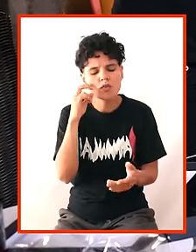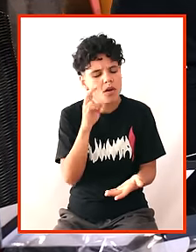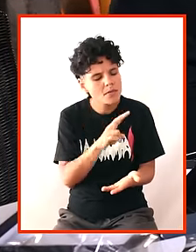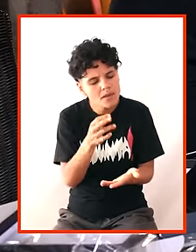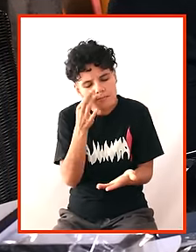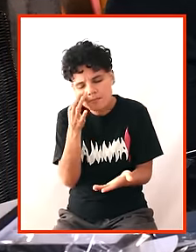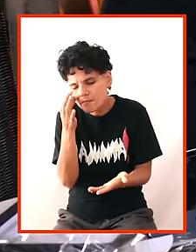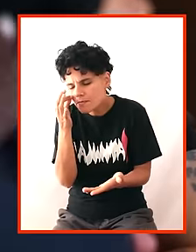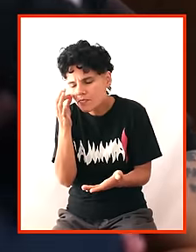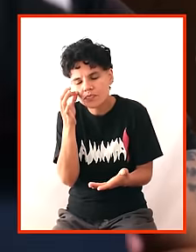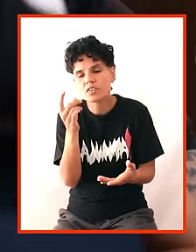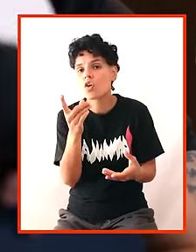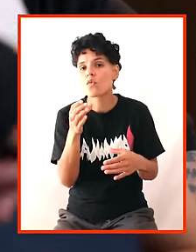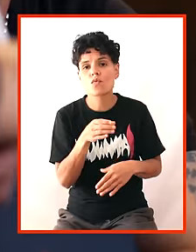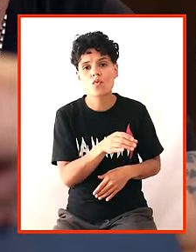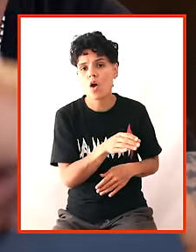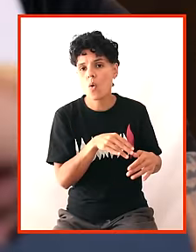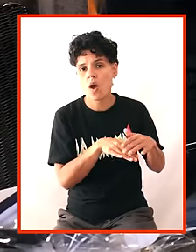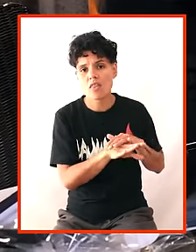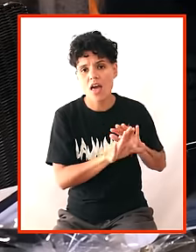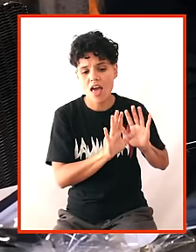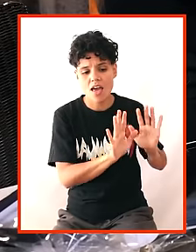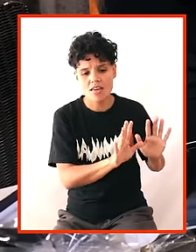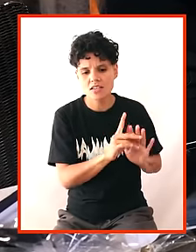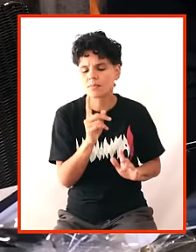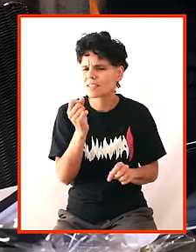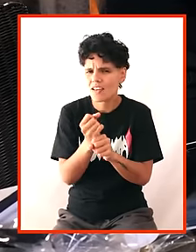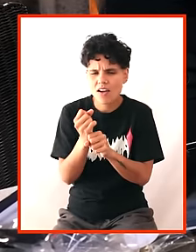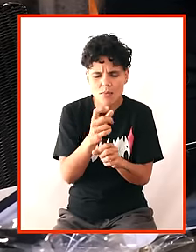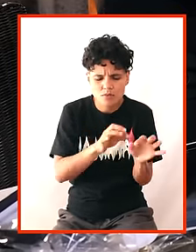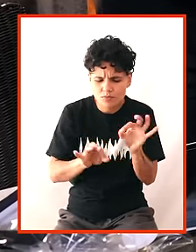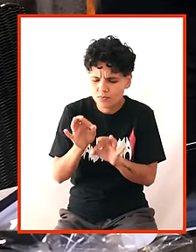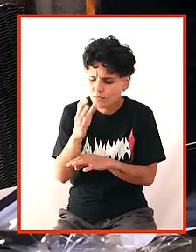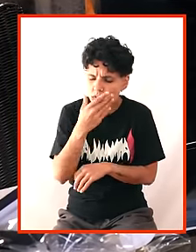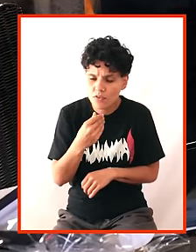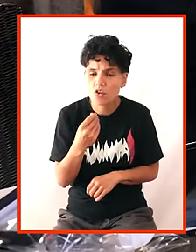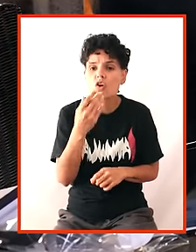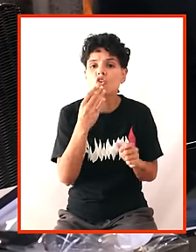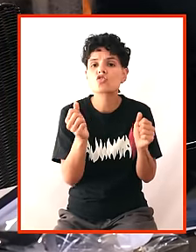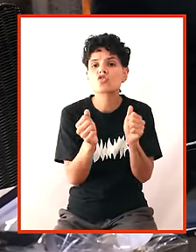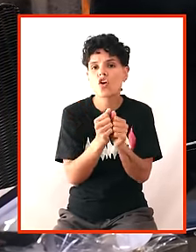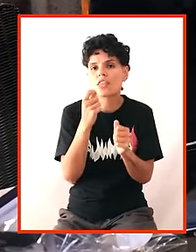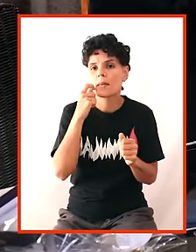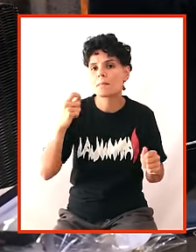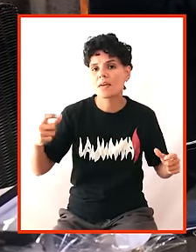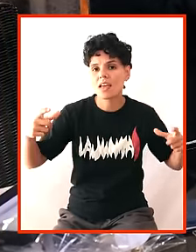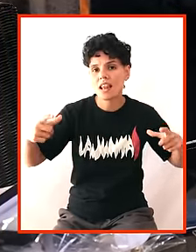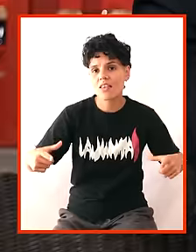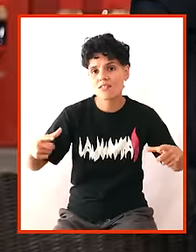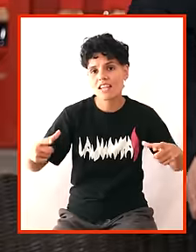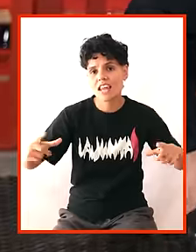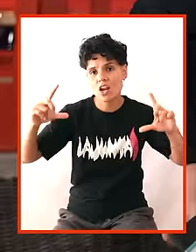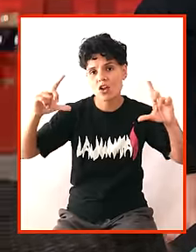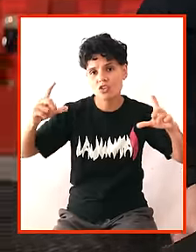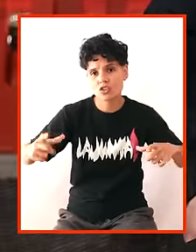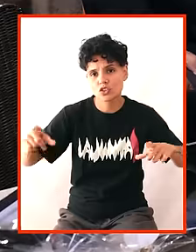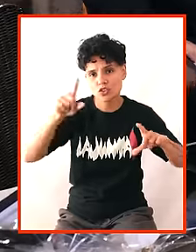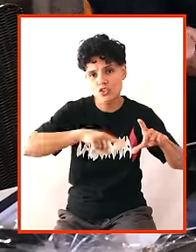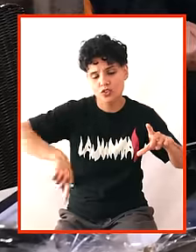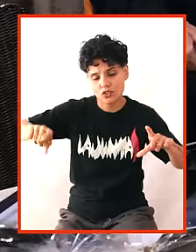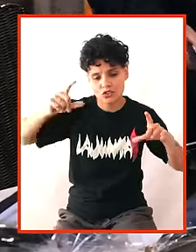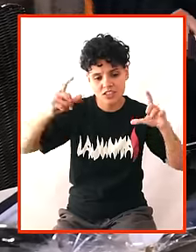Como lo voy a disfrutar yo. No sale de mi línea. Es un trabajo hecho con mucho cariño. Ahí, al ladito de los vinilos. Al ladito de los vinilos, no, no sale,